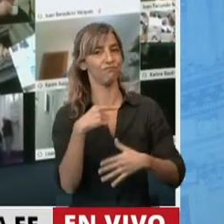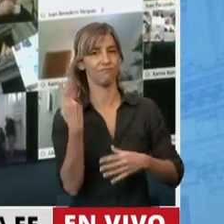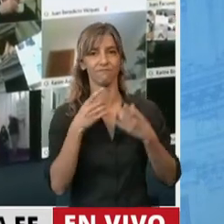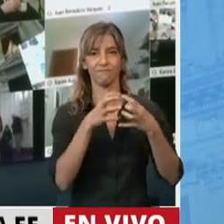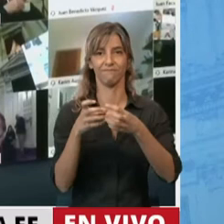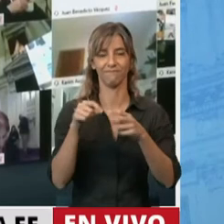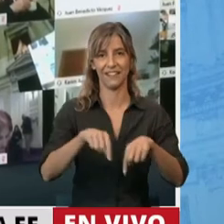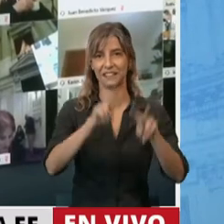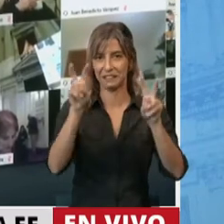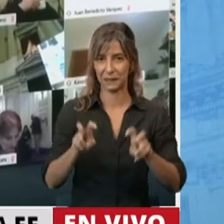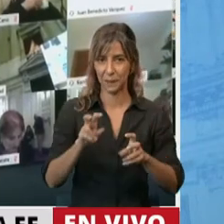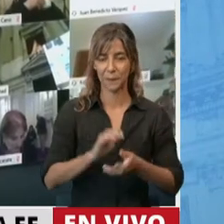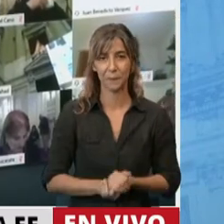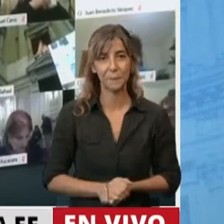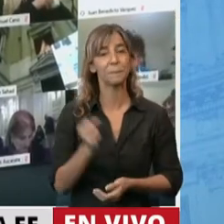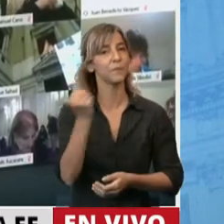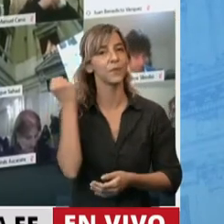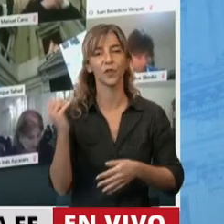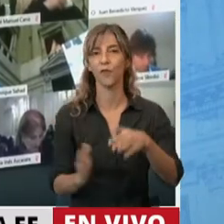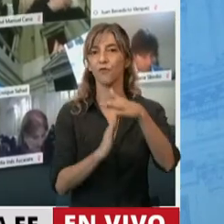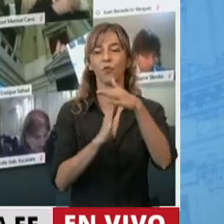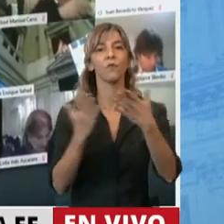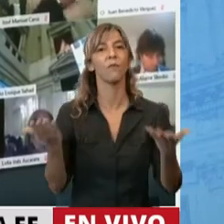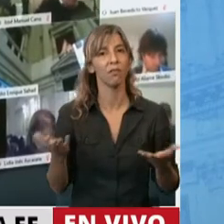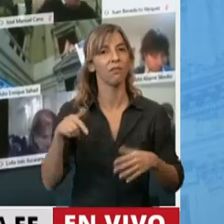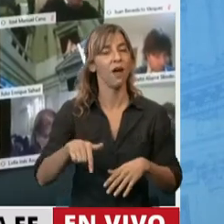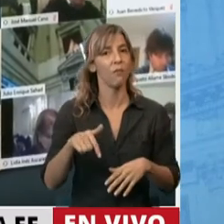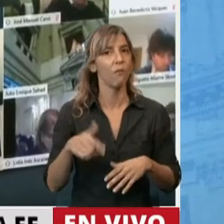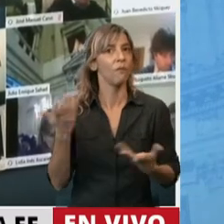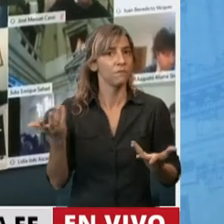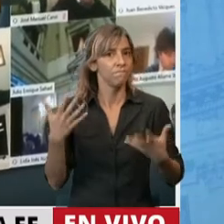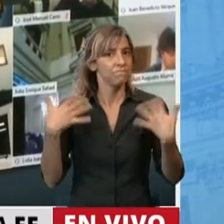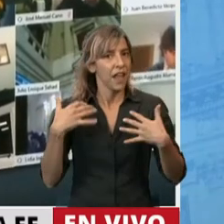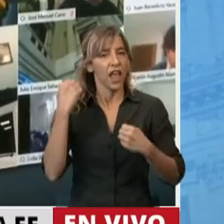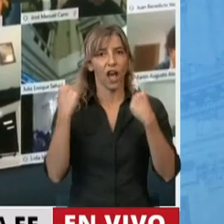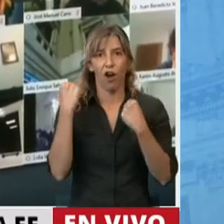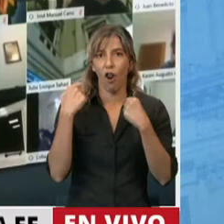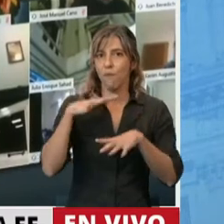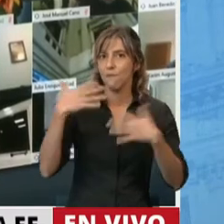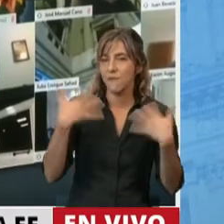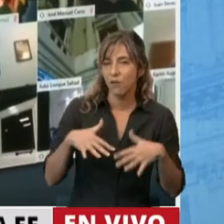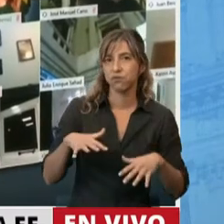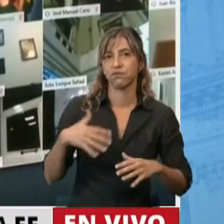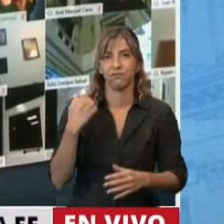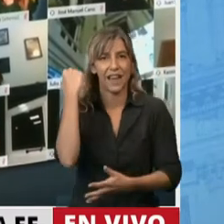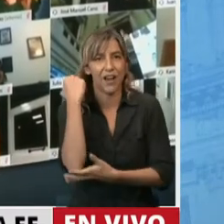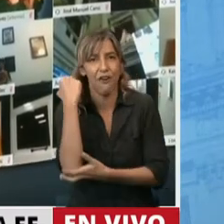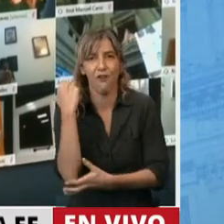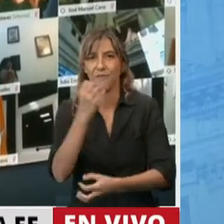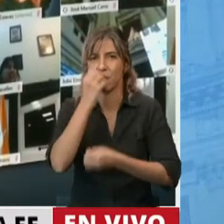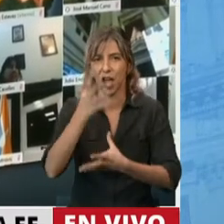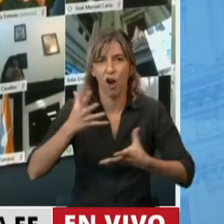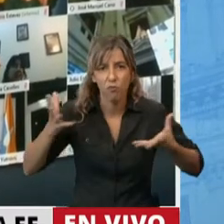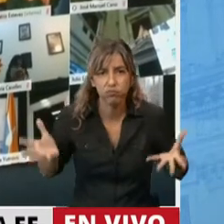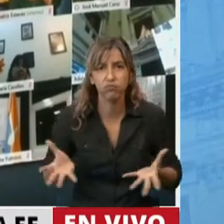Es fundamental lo que estamos haciendo para el tercer motor económico de la Argentina, que es la economía del conocimiento, junto